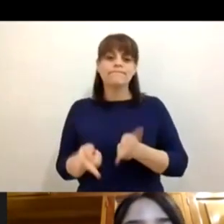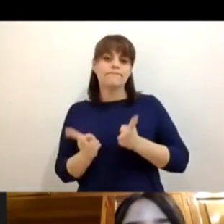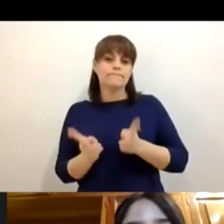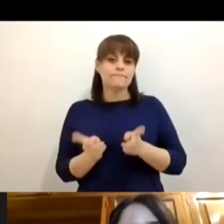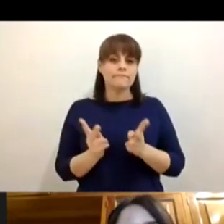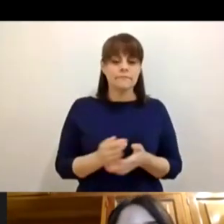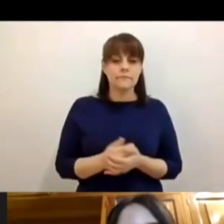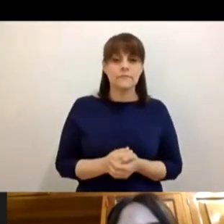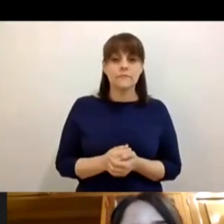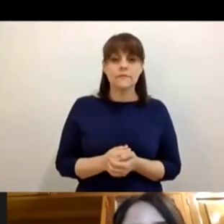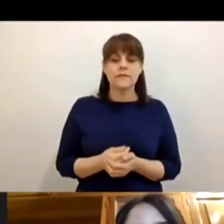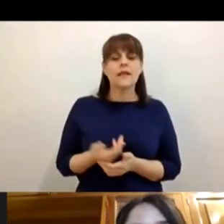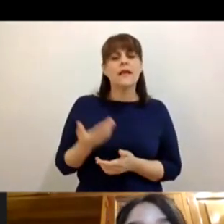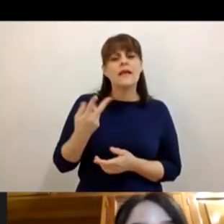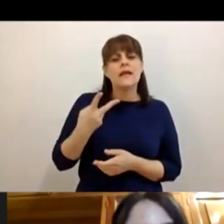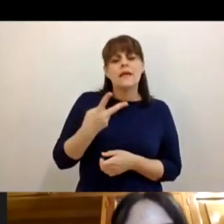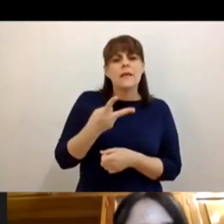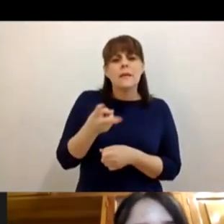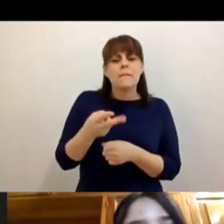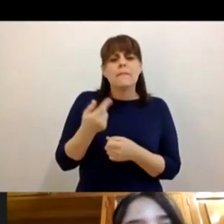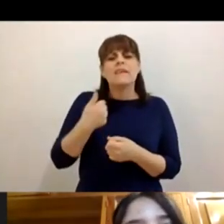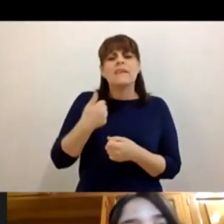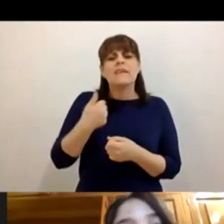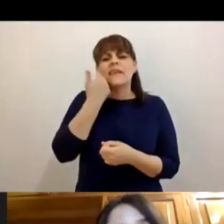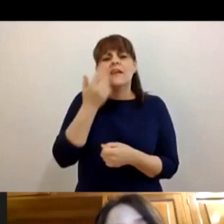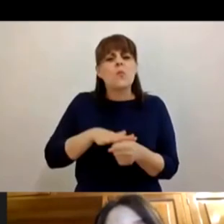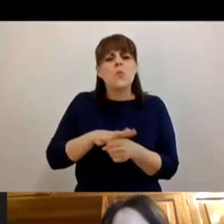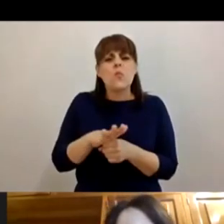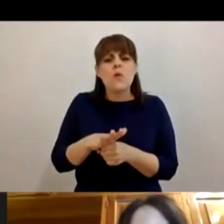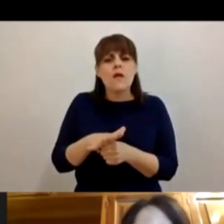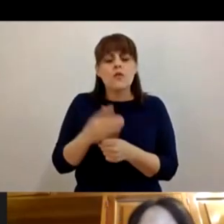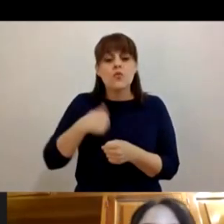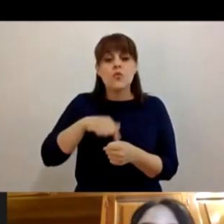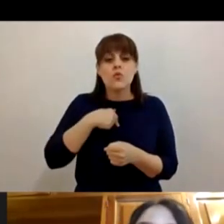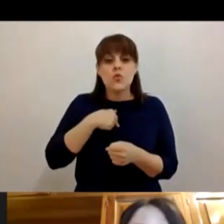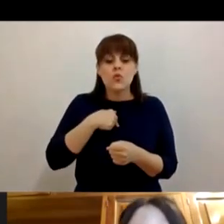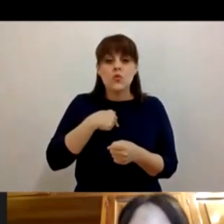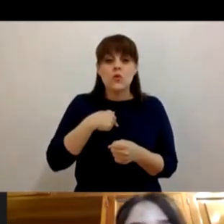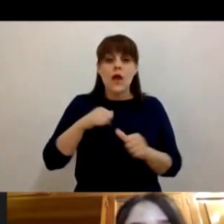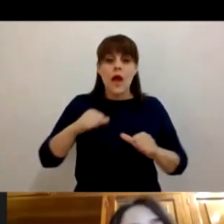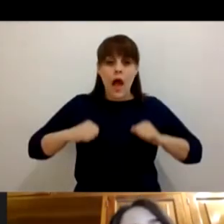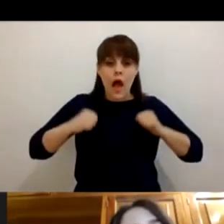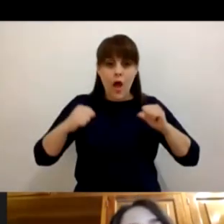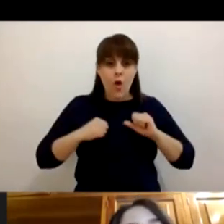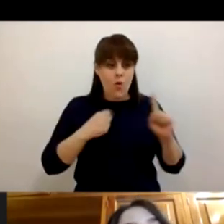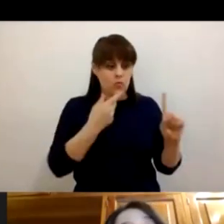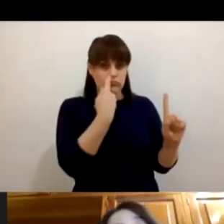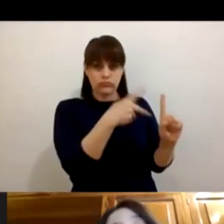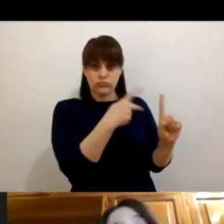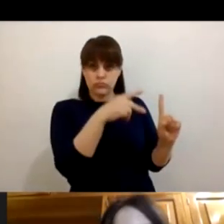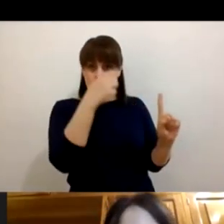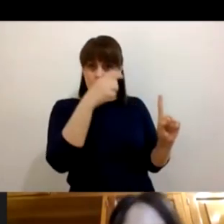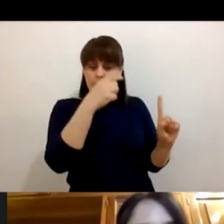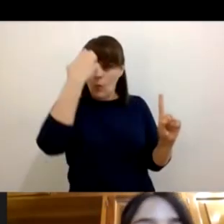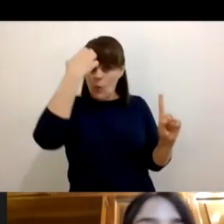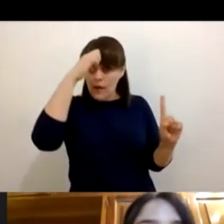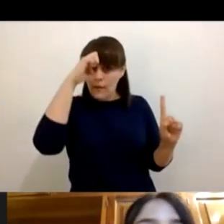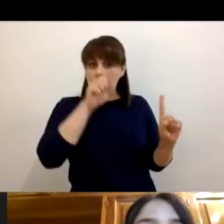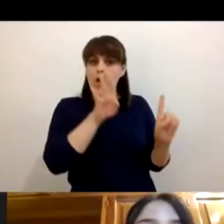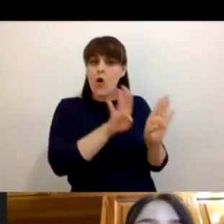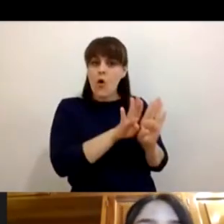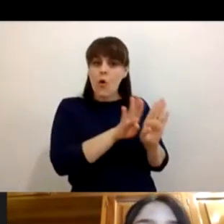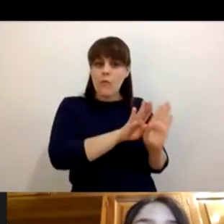La invitación que nos hacían era de presentar el testimonio de uno de los adolescentes con los que hemos trabajado justo en un proceso de